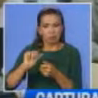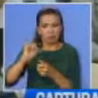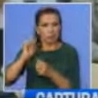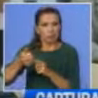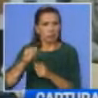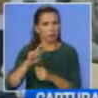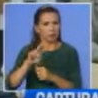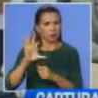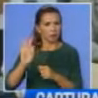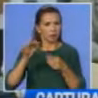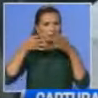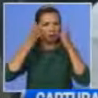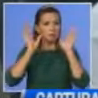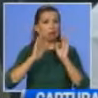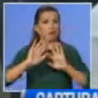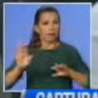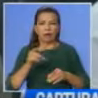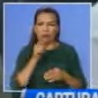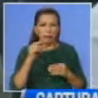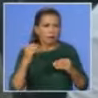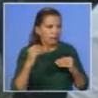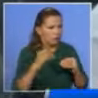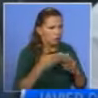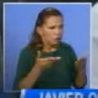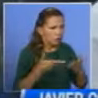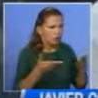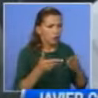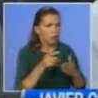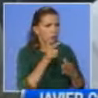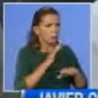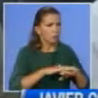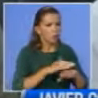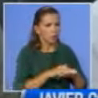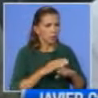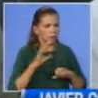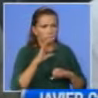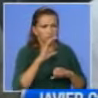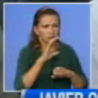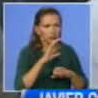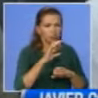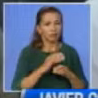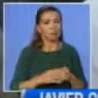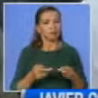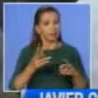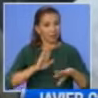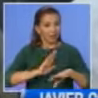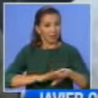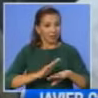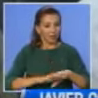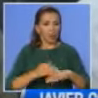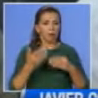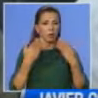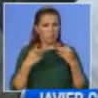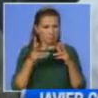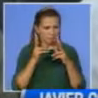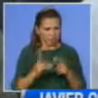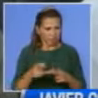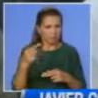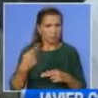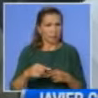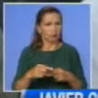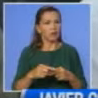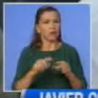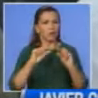diciembre... se había producido en la ciudad de Guayaquil también un presunto enfrentamiento entre dos bandas